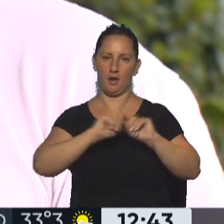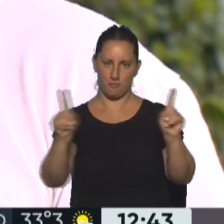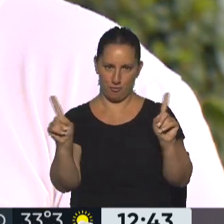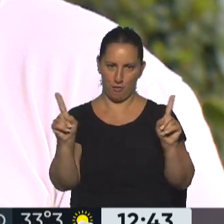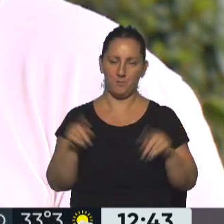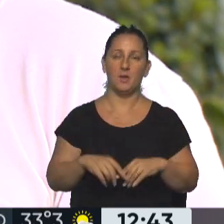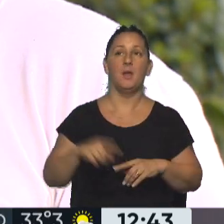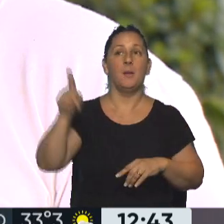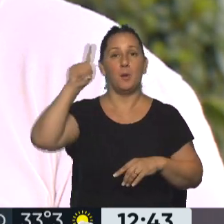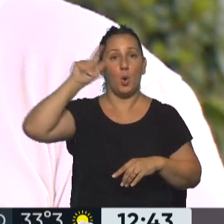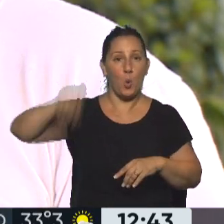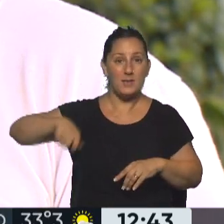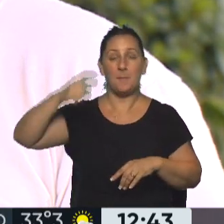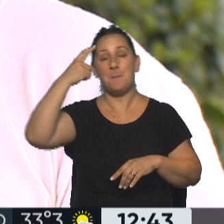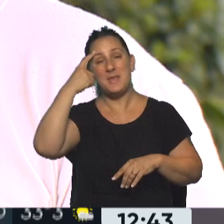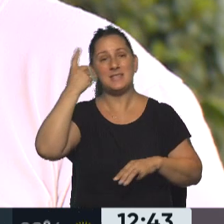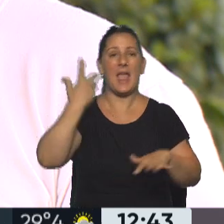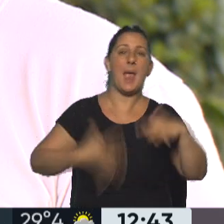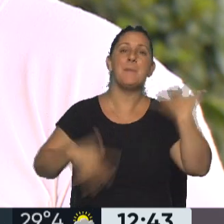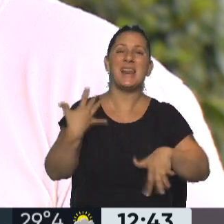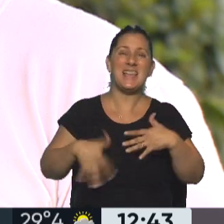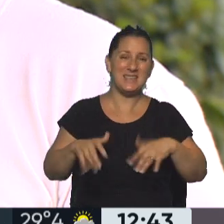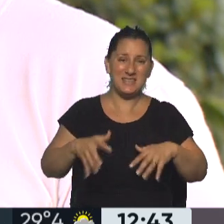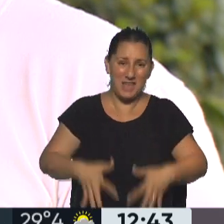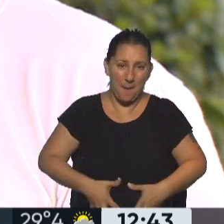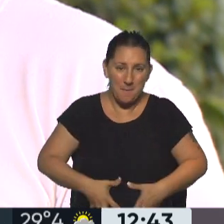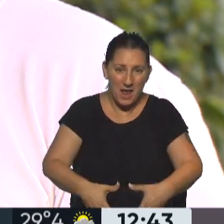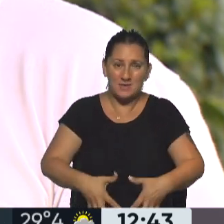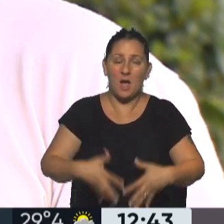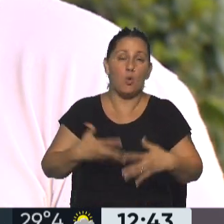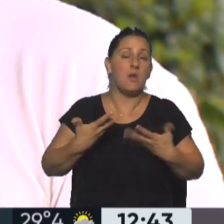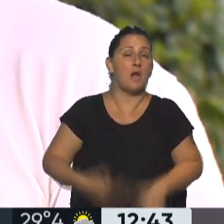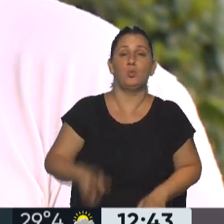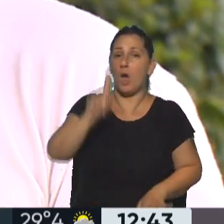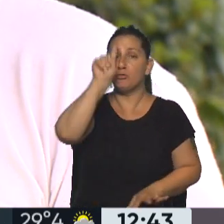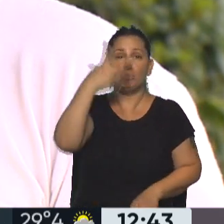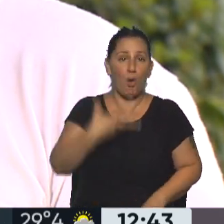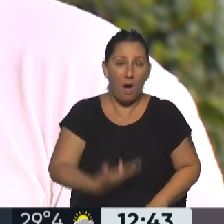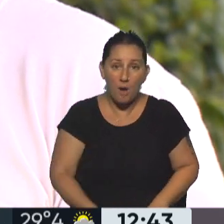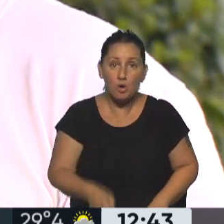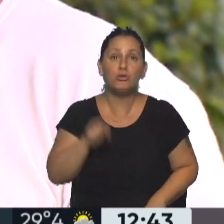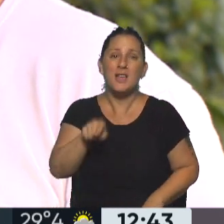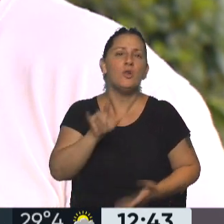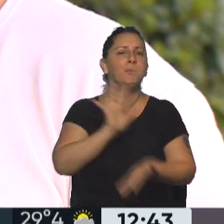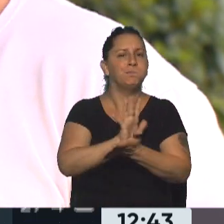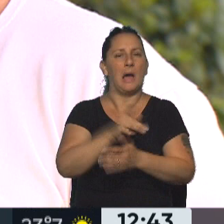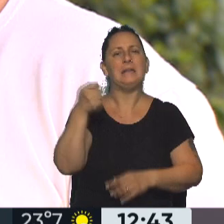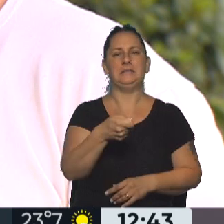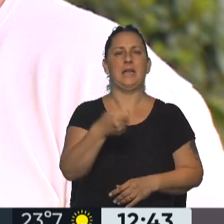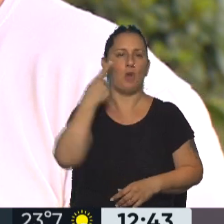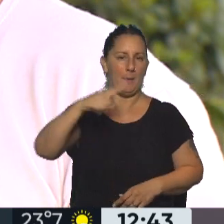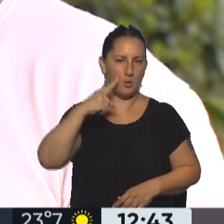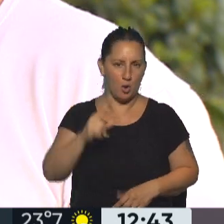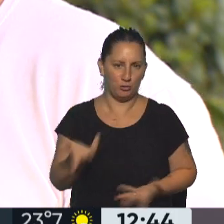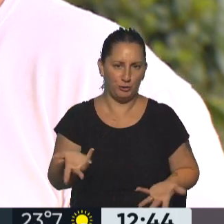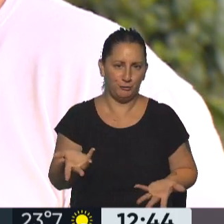que una emergencia obstétrica o un aborto son homicidios intencionales